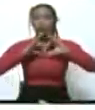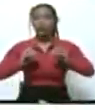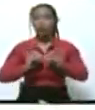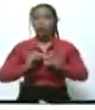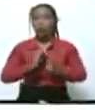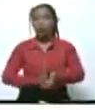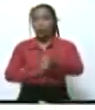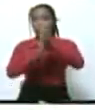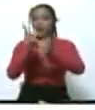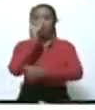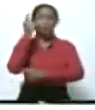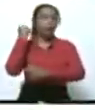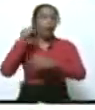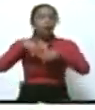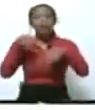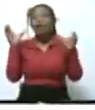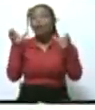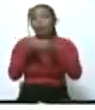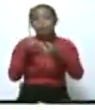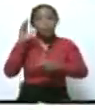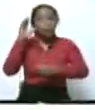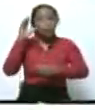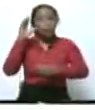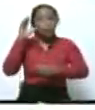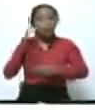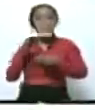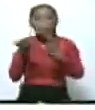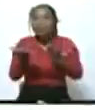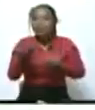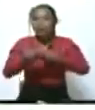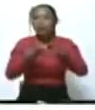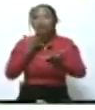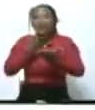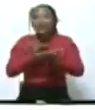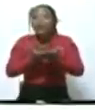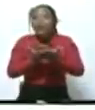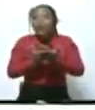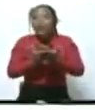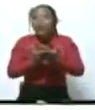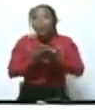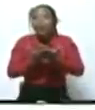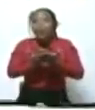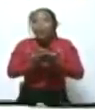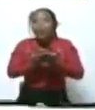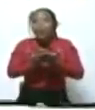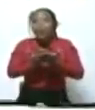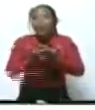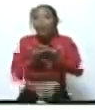delegados y delegadas a este congreso que sean propuestos desde las VCH.